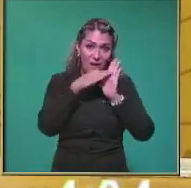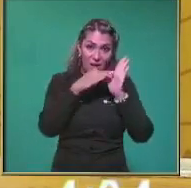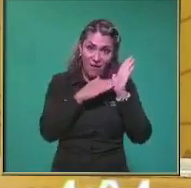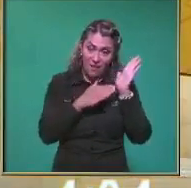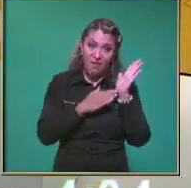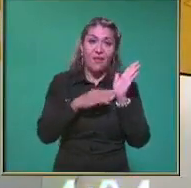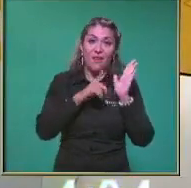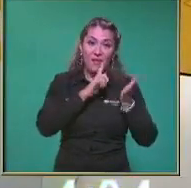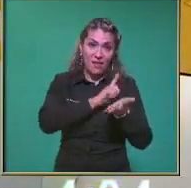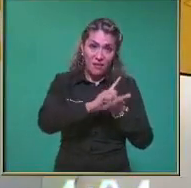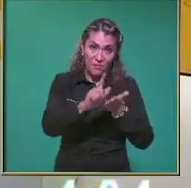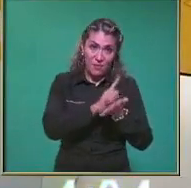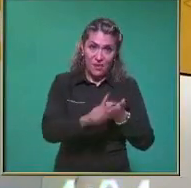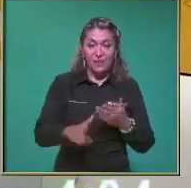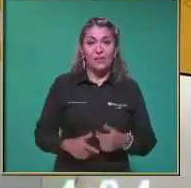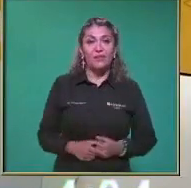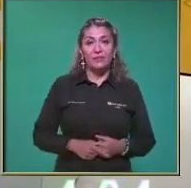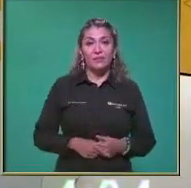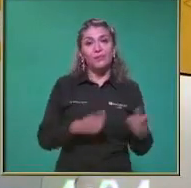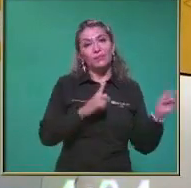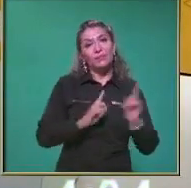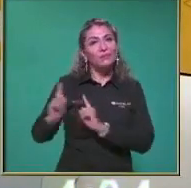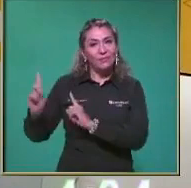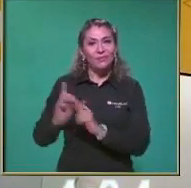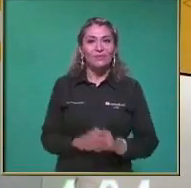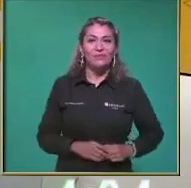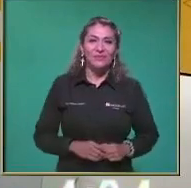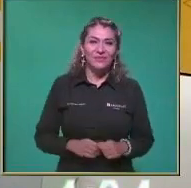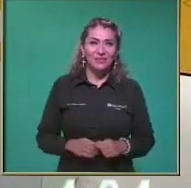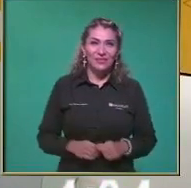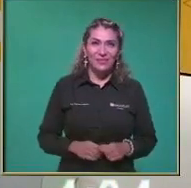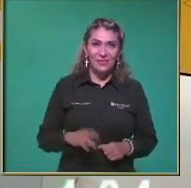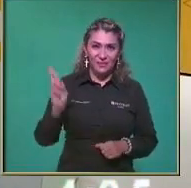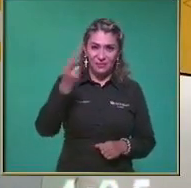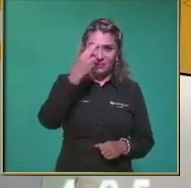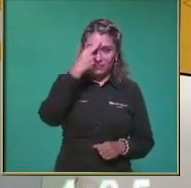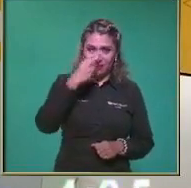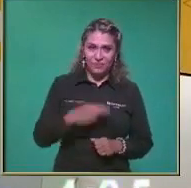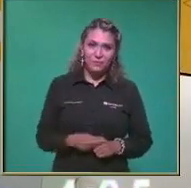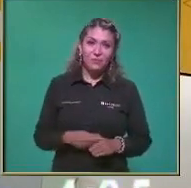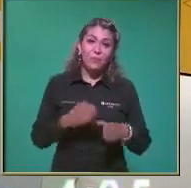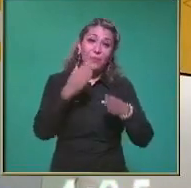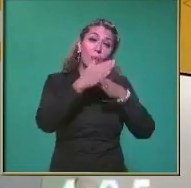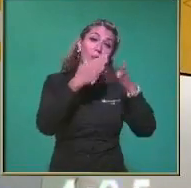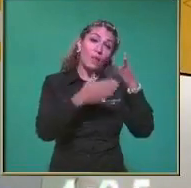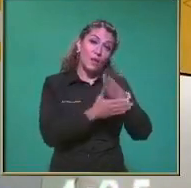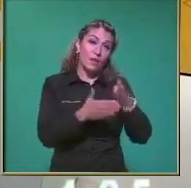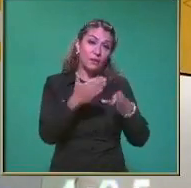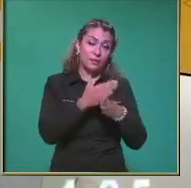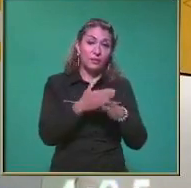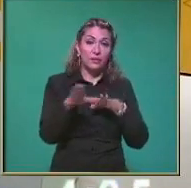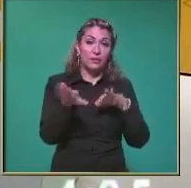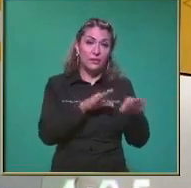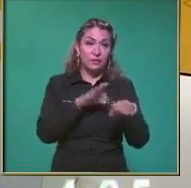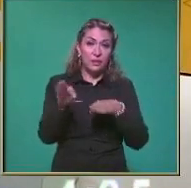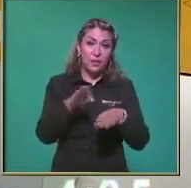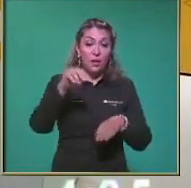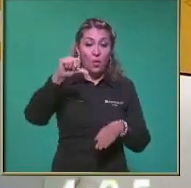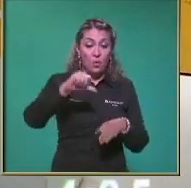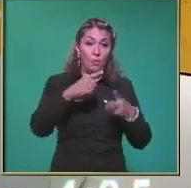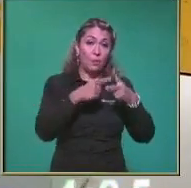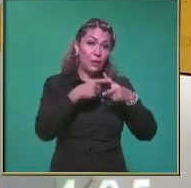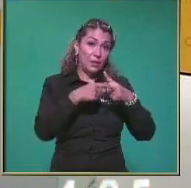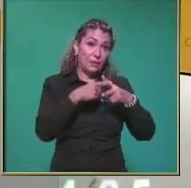a pasarnos de este lado porque vamos a recordar cuáles son los materiales que necesitamos para matemáticas.